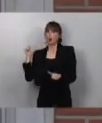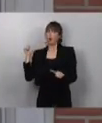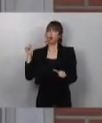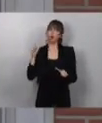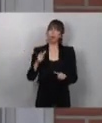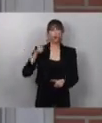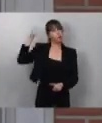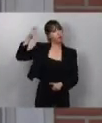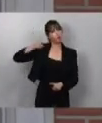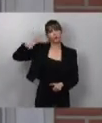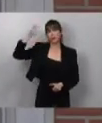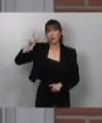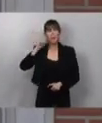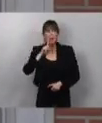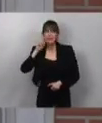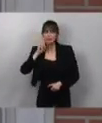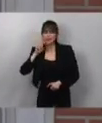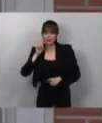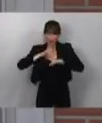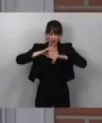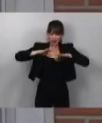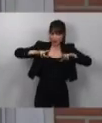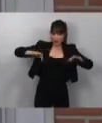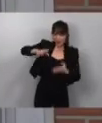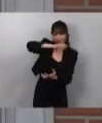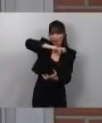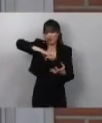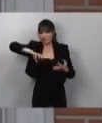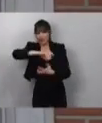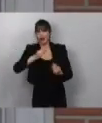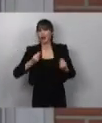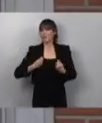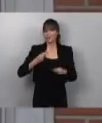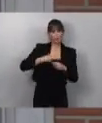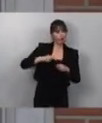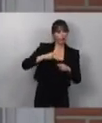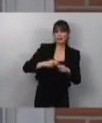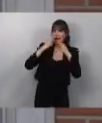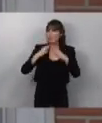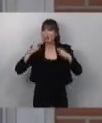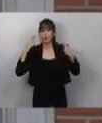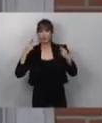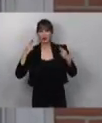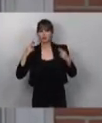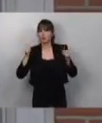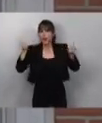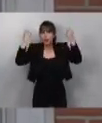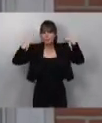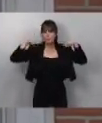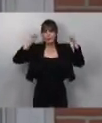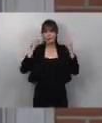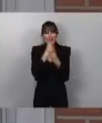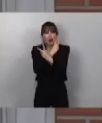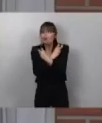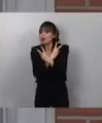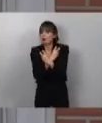por un tema de corrupción en el que estaba implicada su mujer con lo cual es que ahora mismo la imagen que estamos dando en el mundo realmente